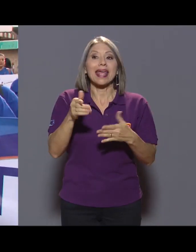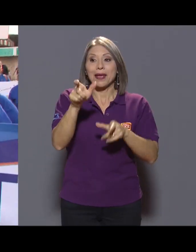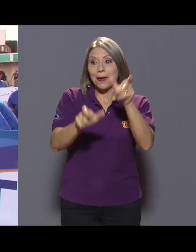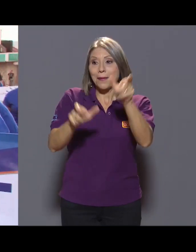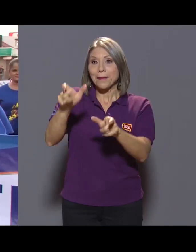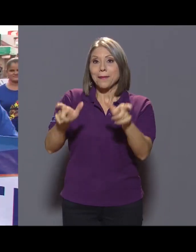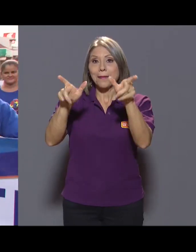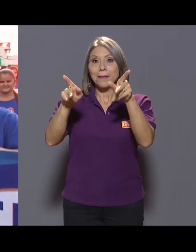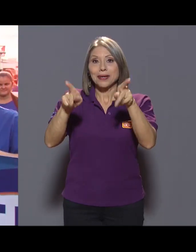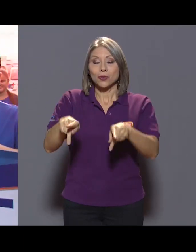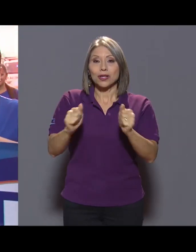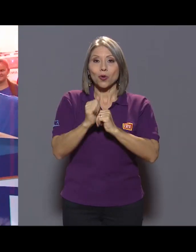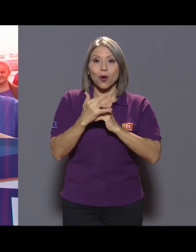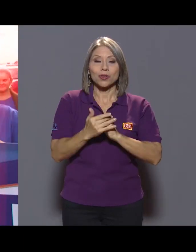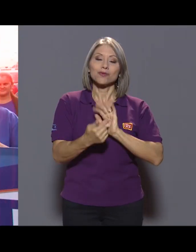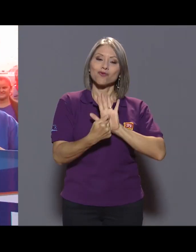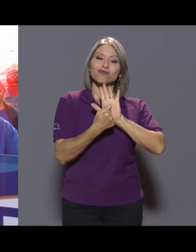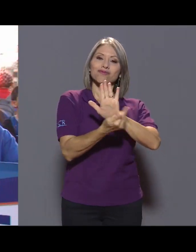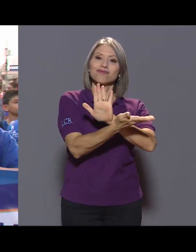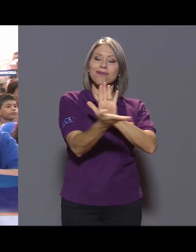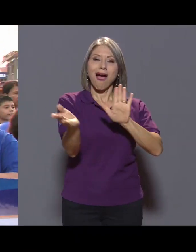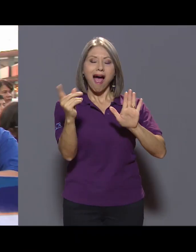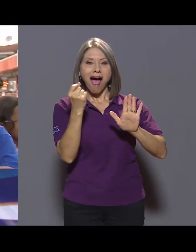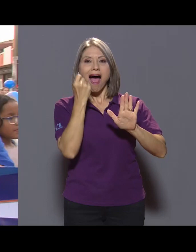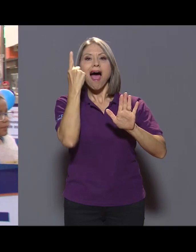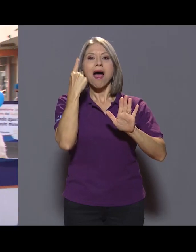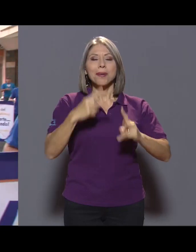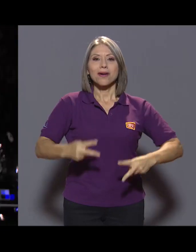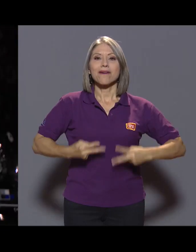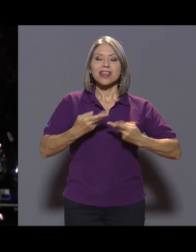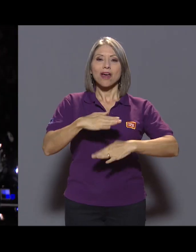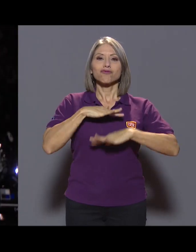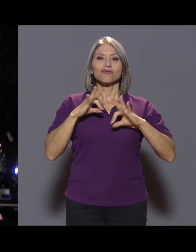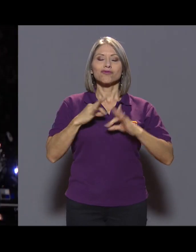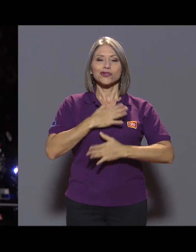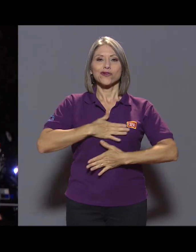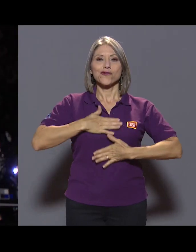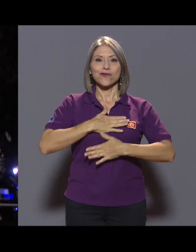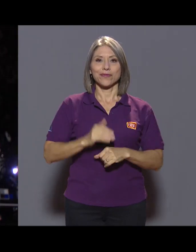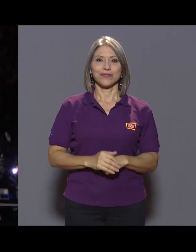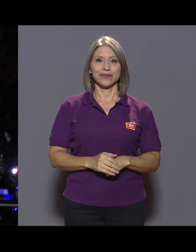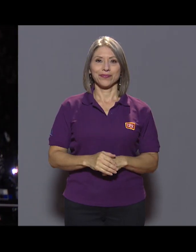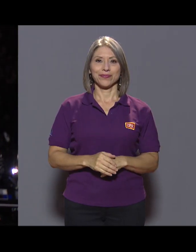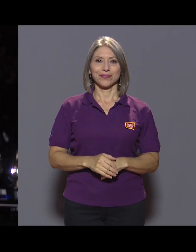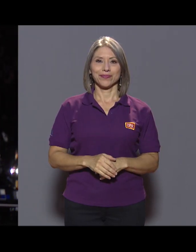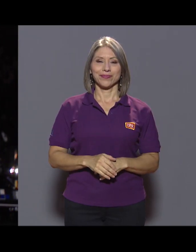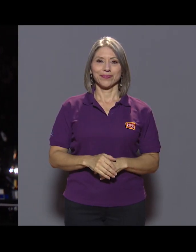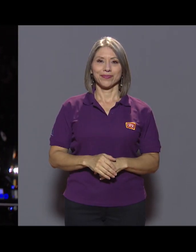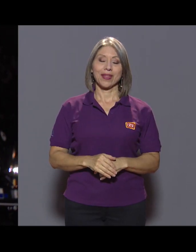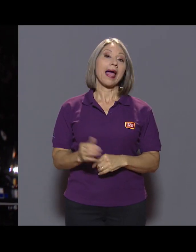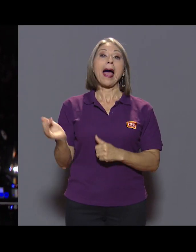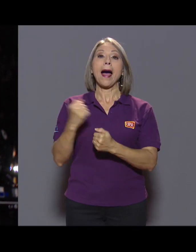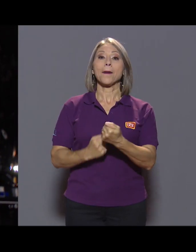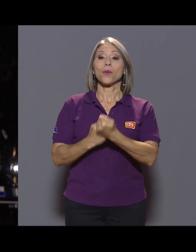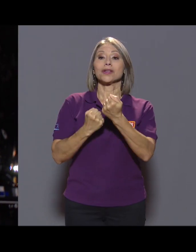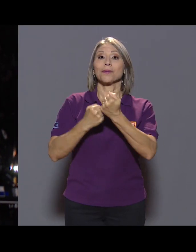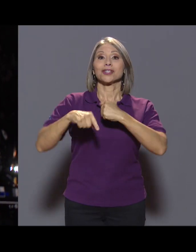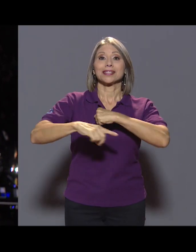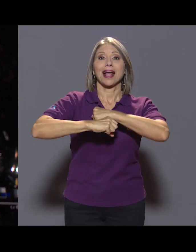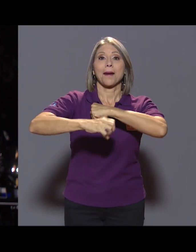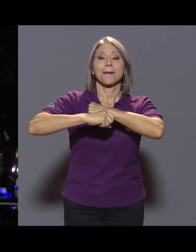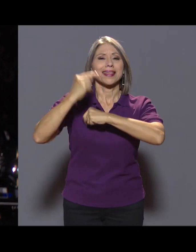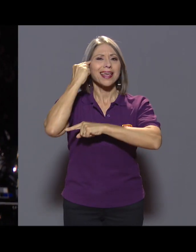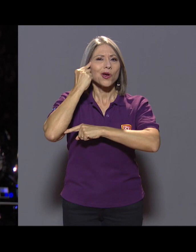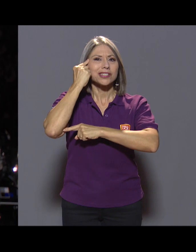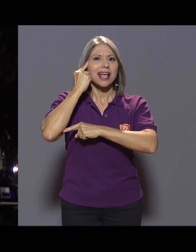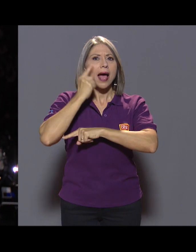e integración para una vida plena y gratificante. Apoyando esta campaña de concienciación, pero más que